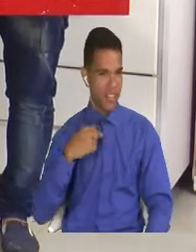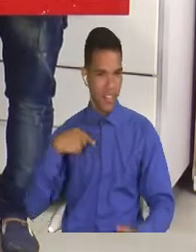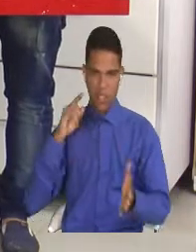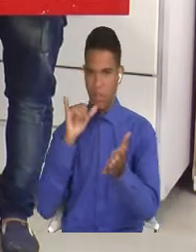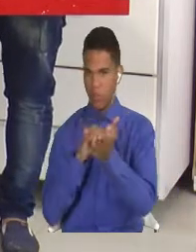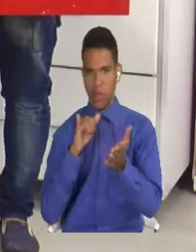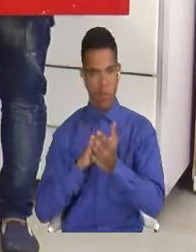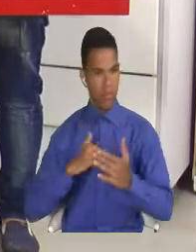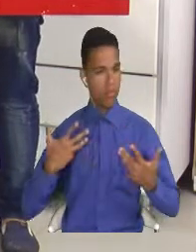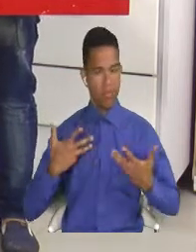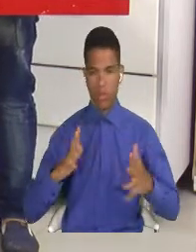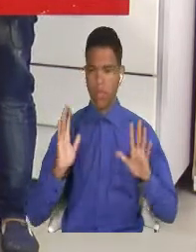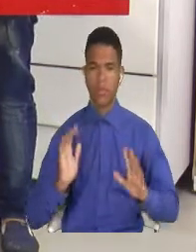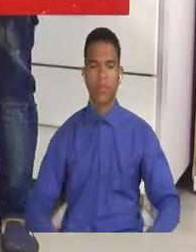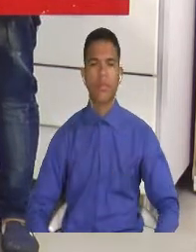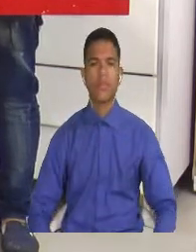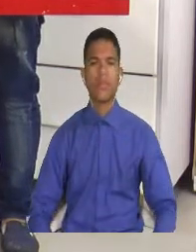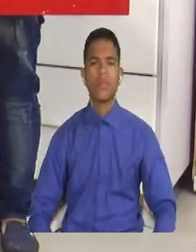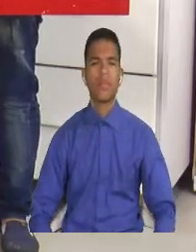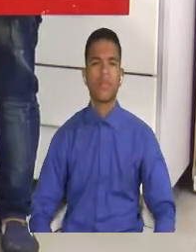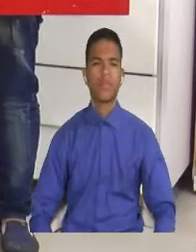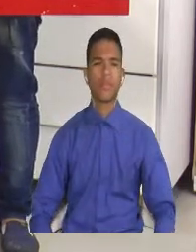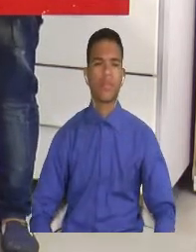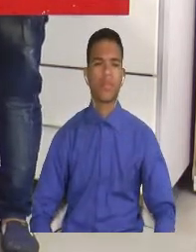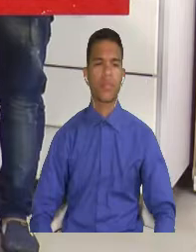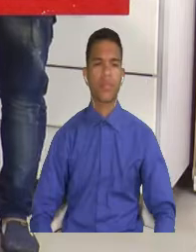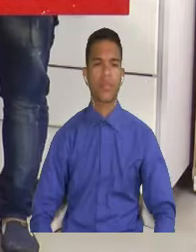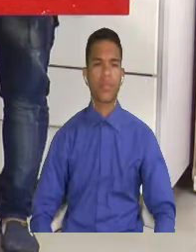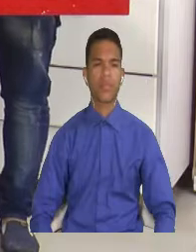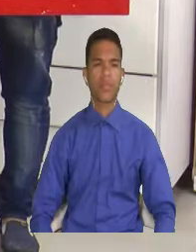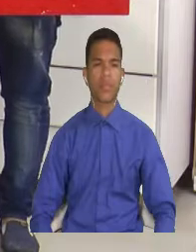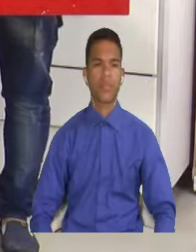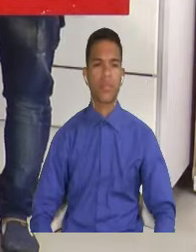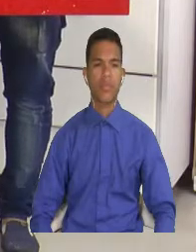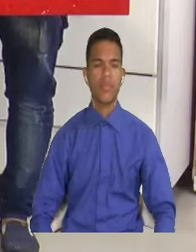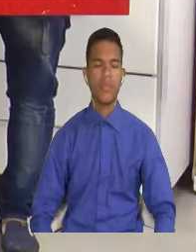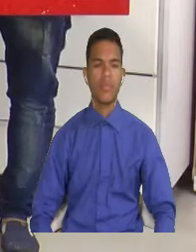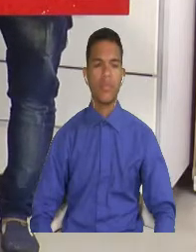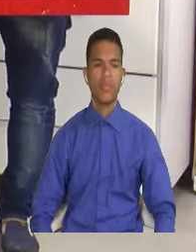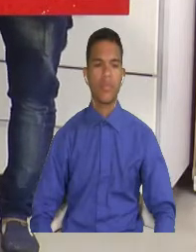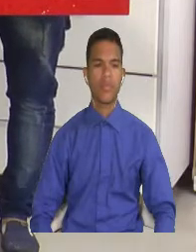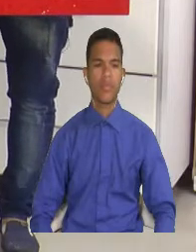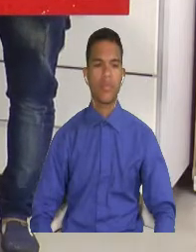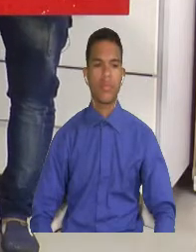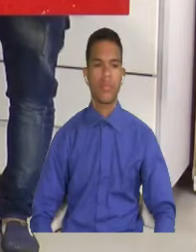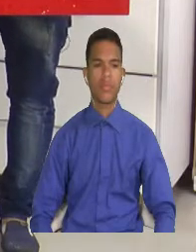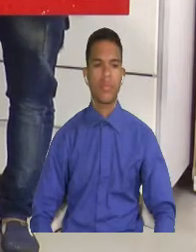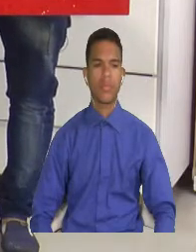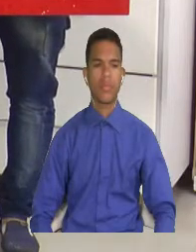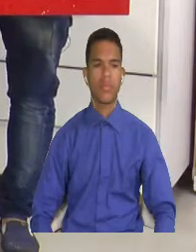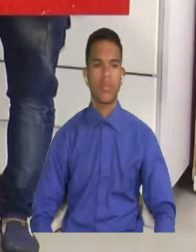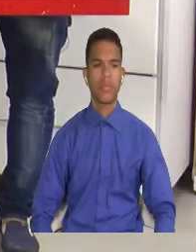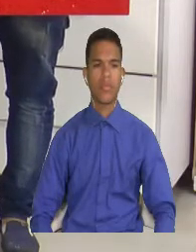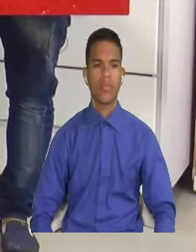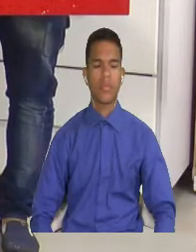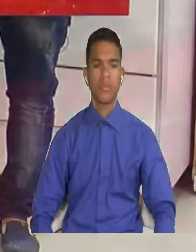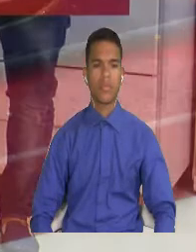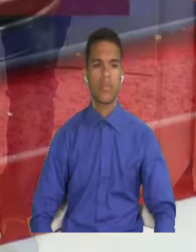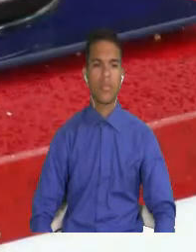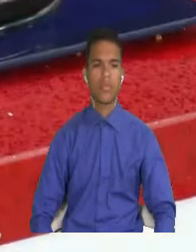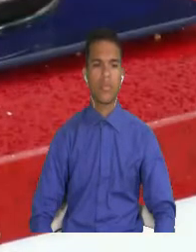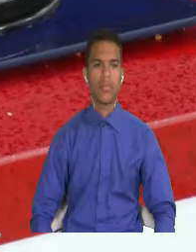podemos utilizar de la manera que nosotros... Te veo una tortilla, ¿qué vas a hacer con esa tortilla? Esta simplemente va a ser un poquito de la decoración que